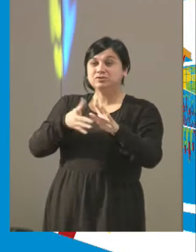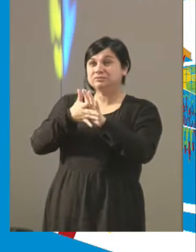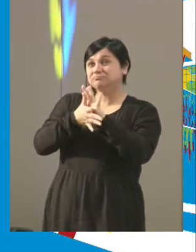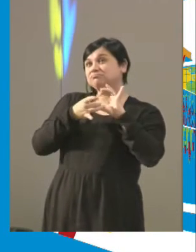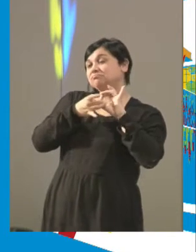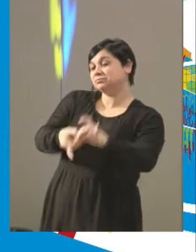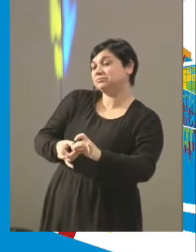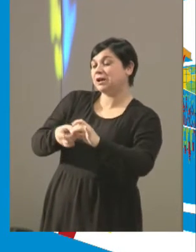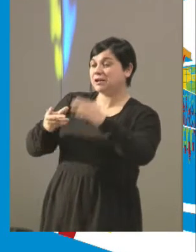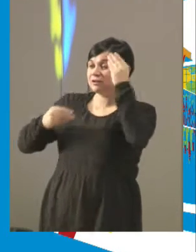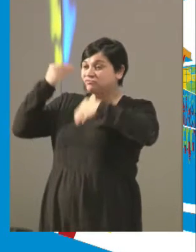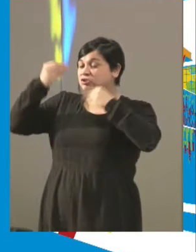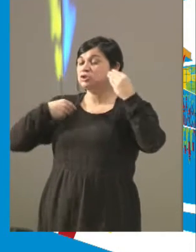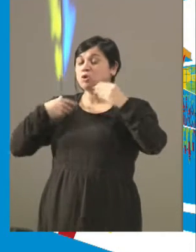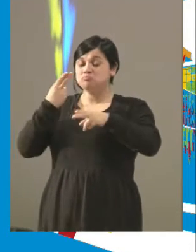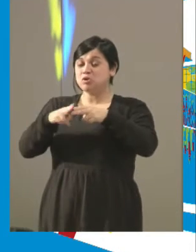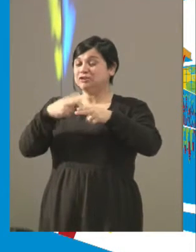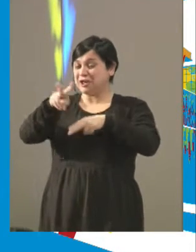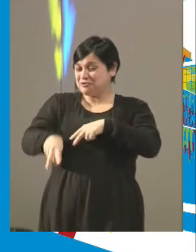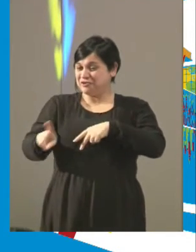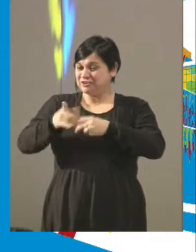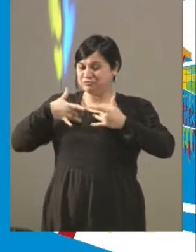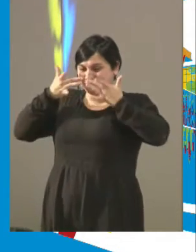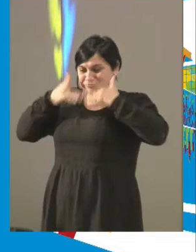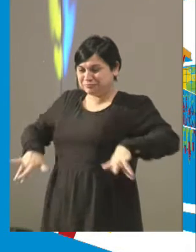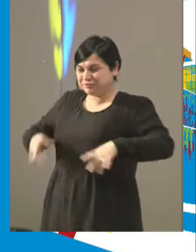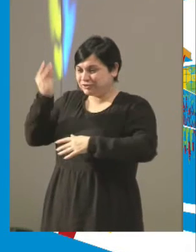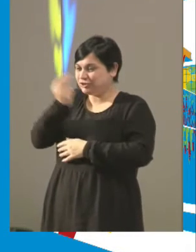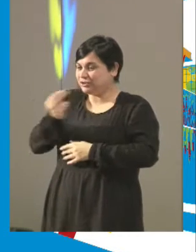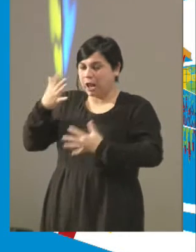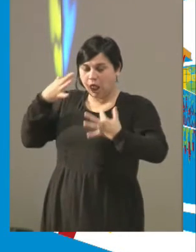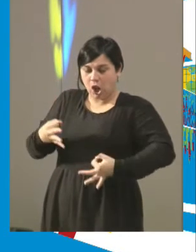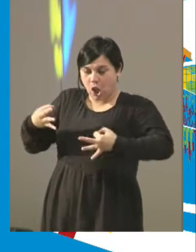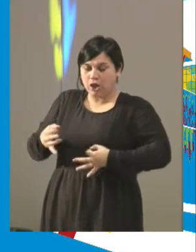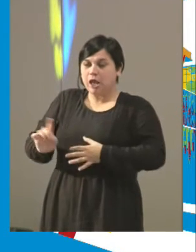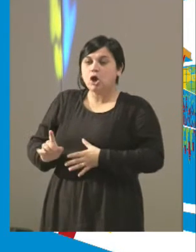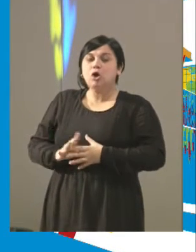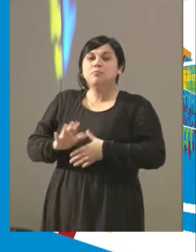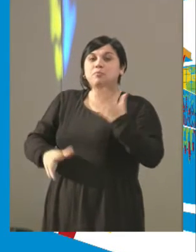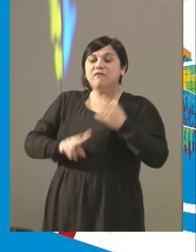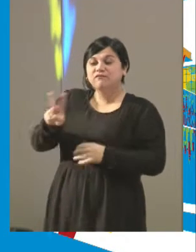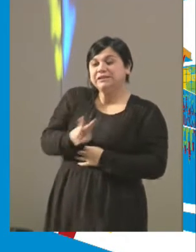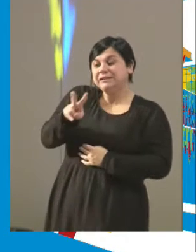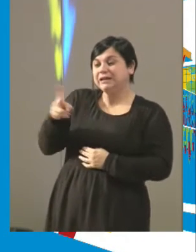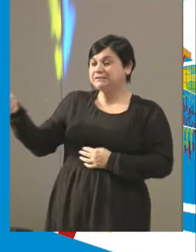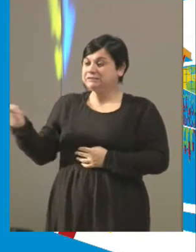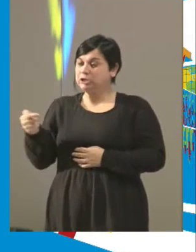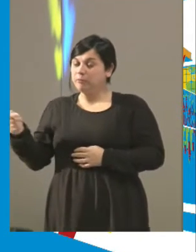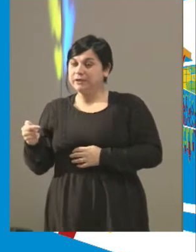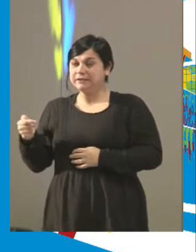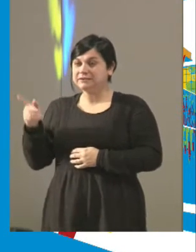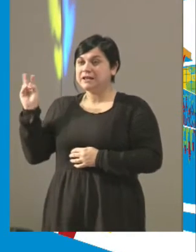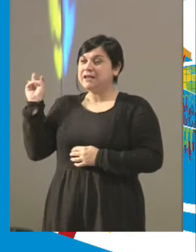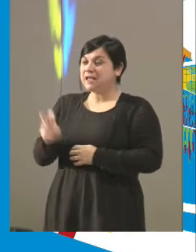es política porque yo soy completamente agnóstico, pero que tiene que ver con las ventajas y los inconvenientes que va a traer este